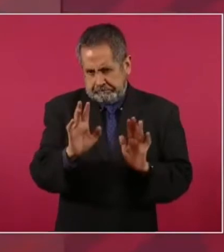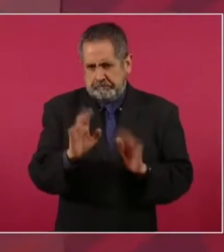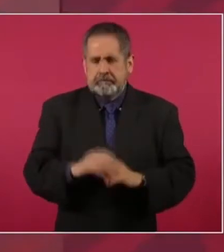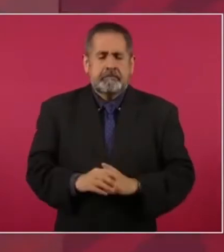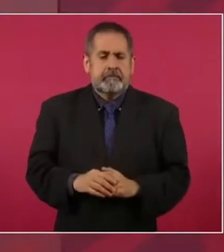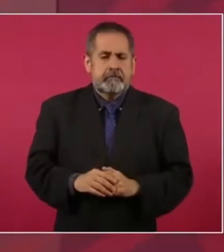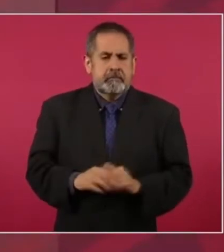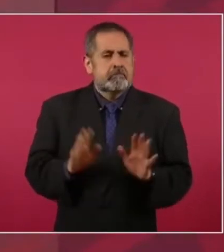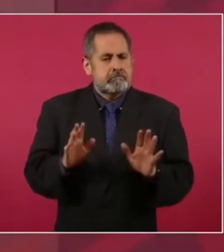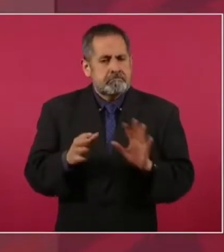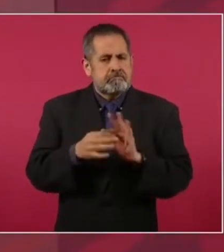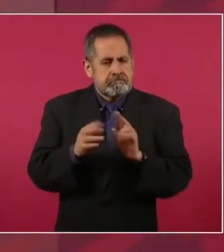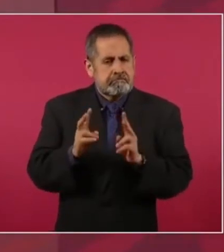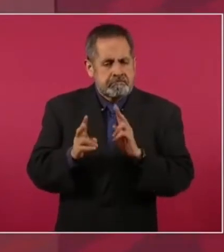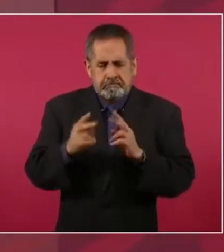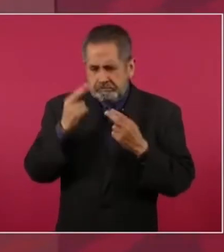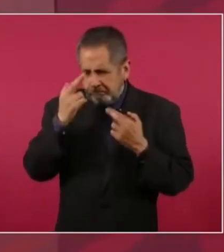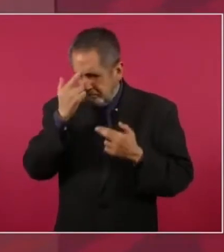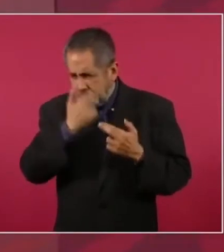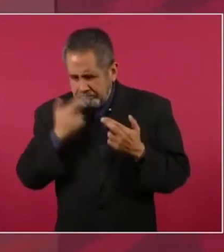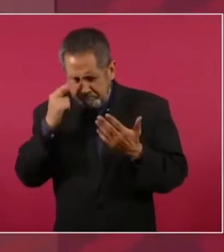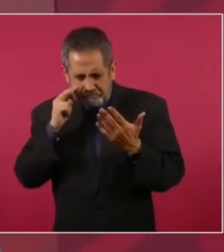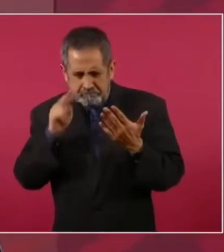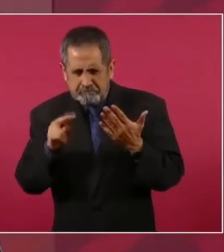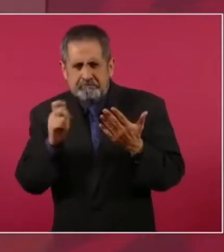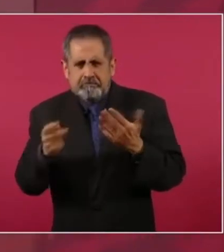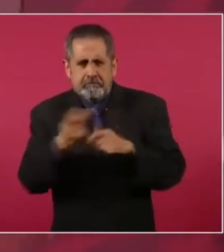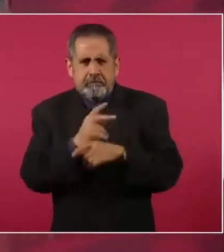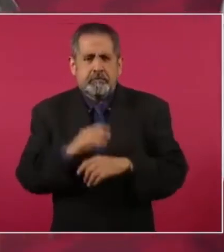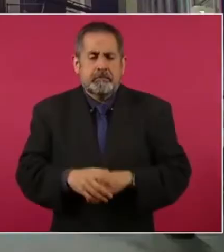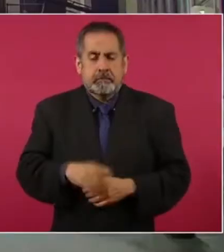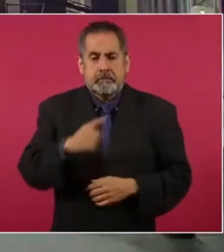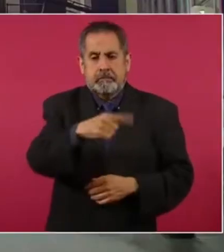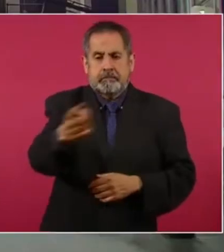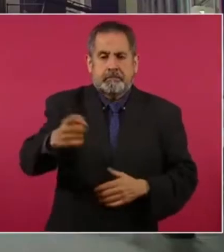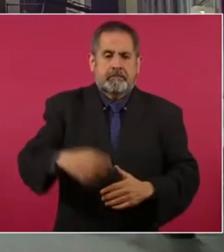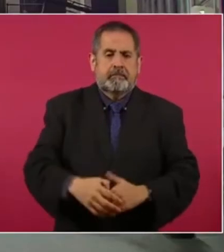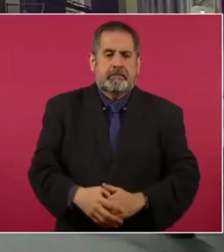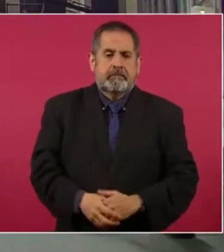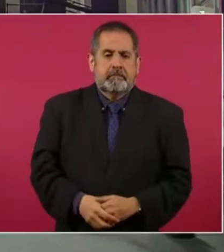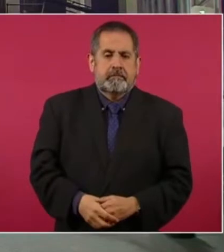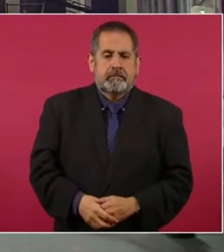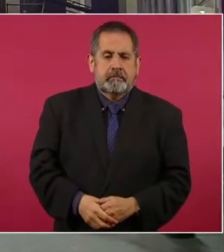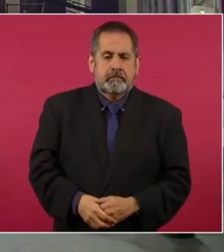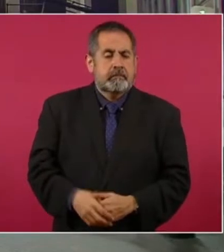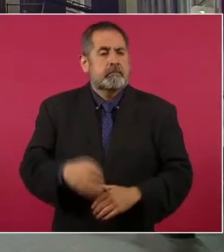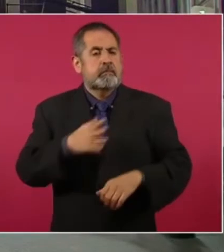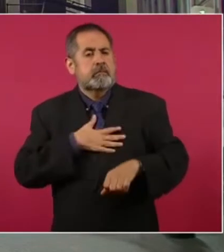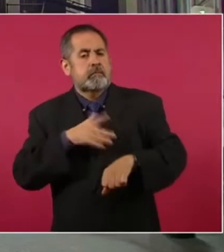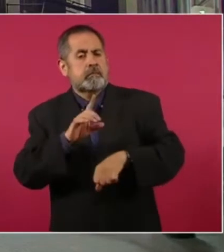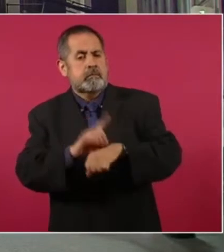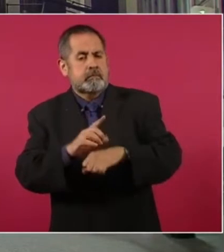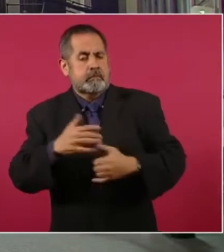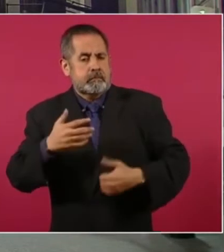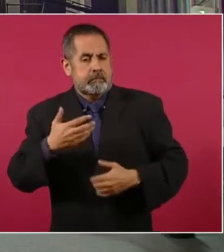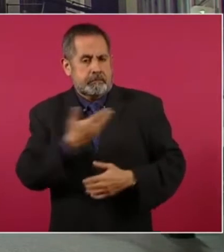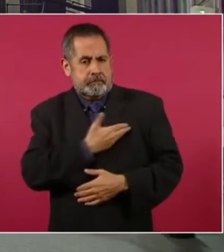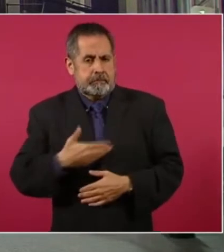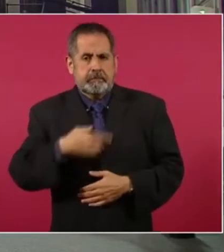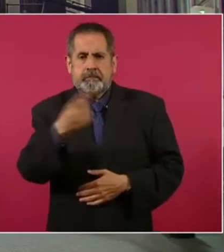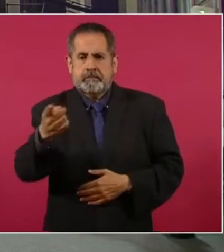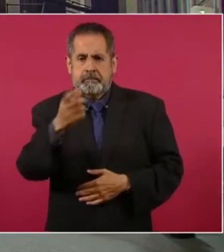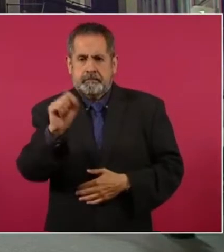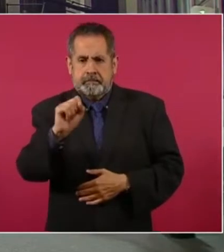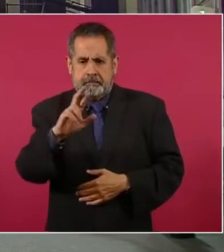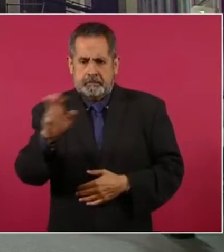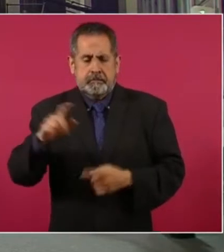Entonces, vamos a revisar ese caso. Muy bien, vamos, joven. Buenos días, presidente y canciller.